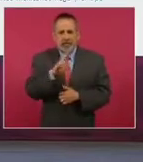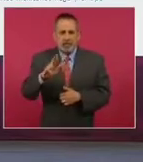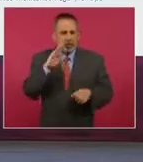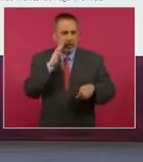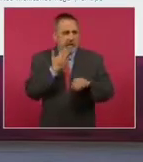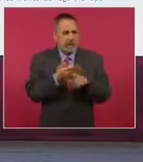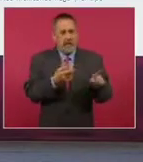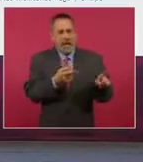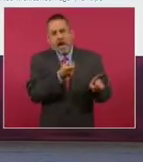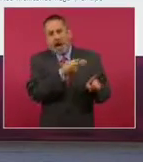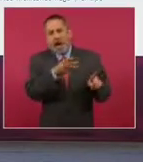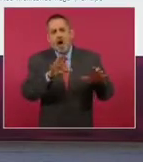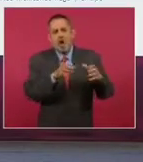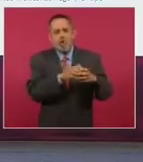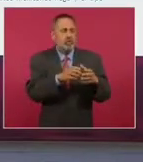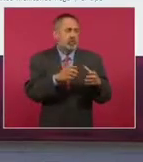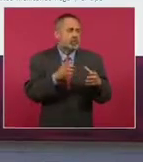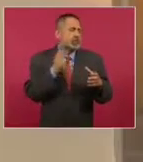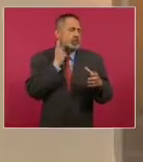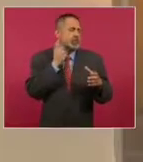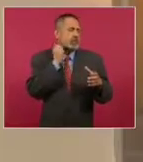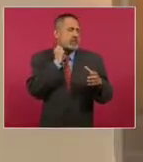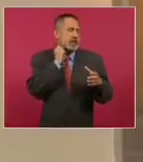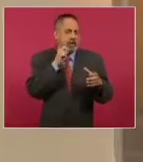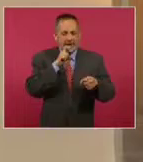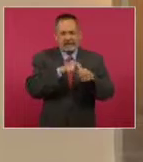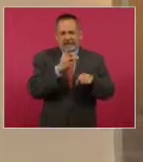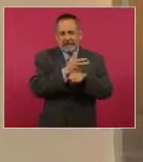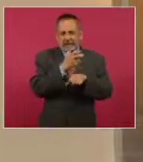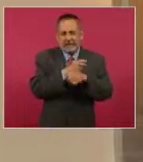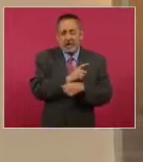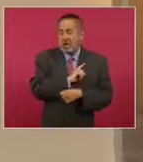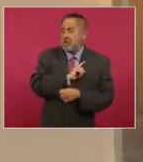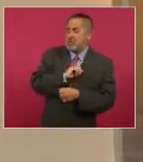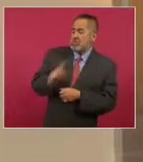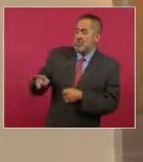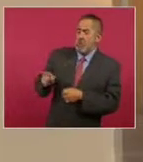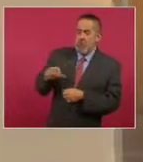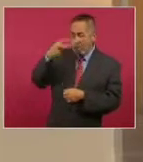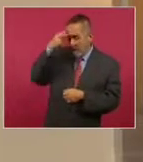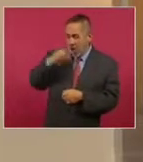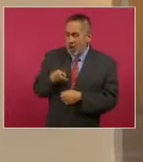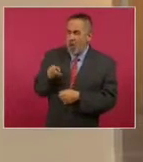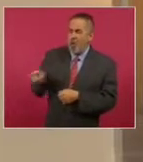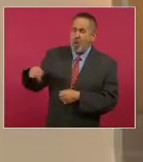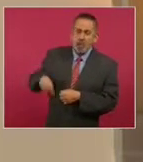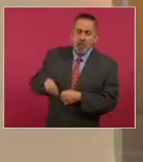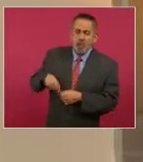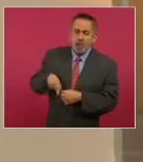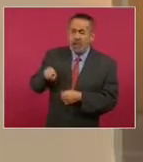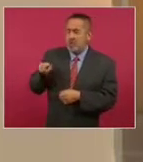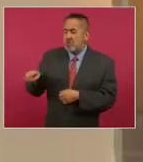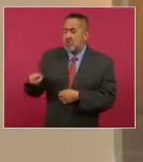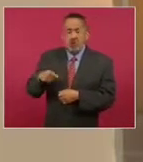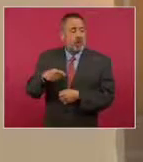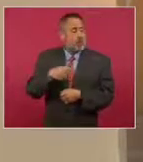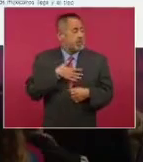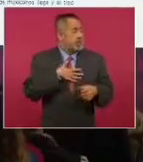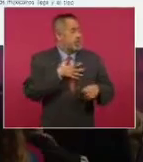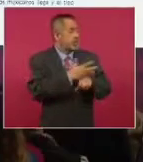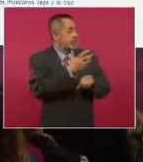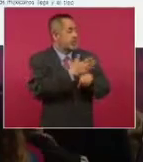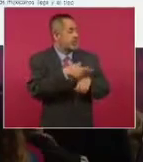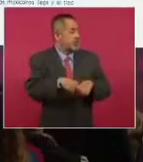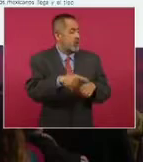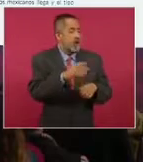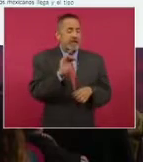algunos legisladores de Estados Unidos han culpado a México de la desgracia que padecen en